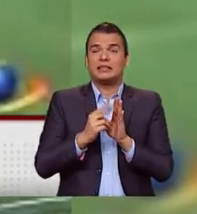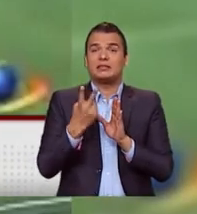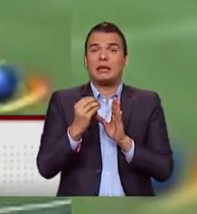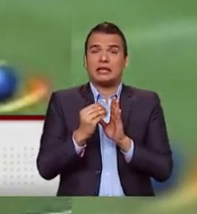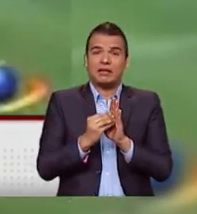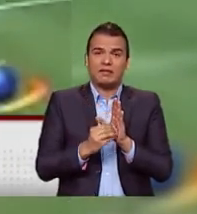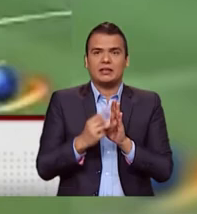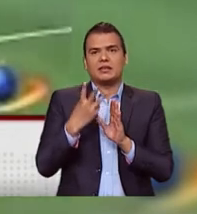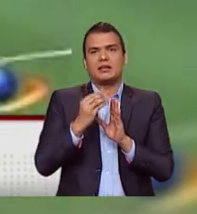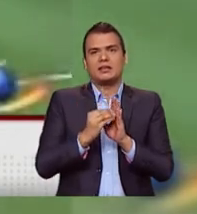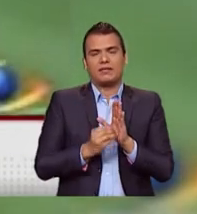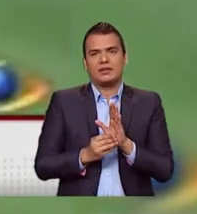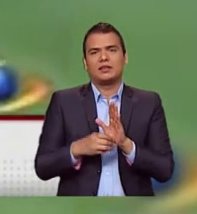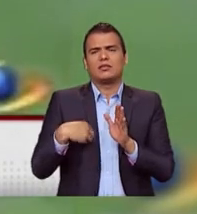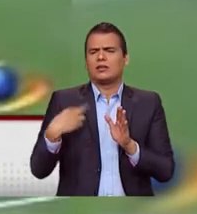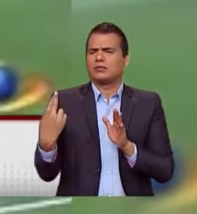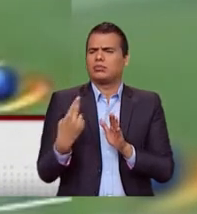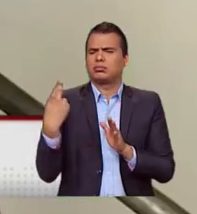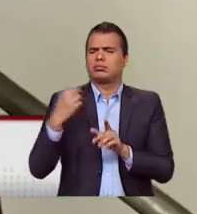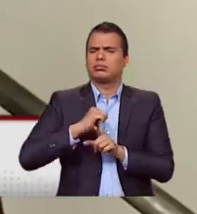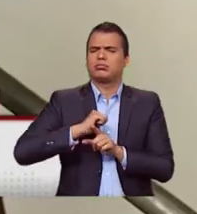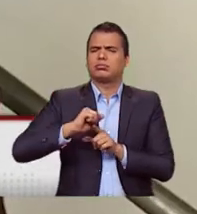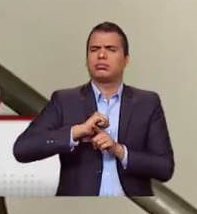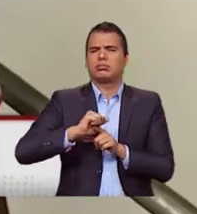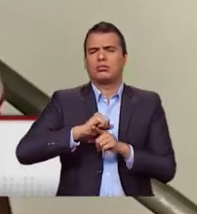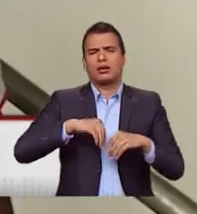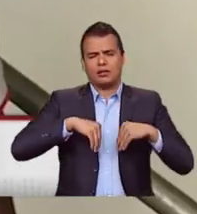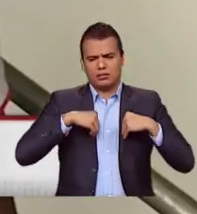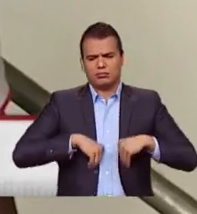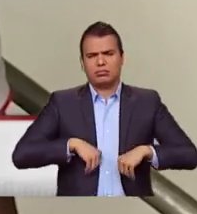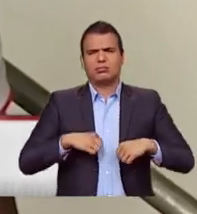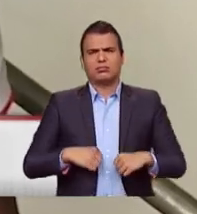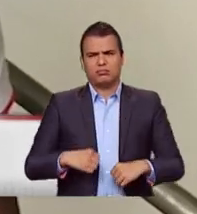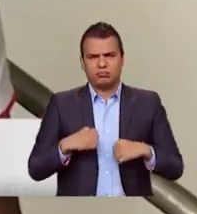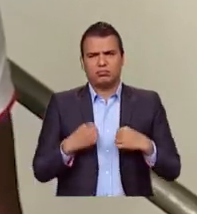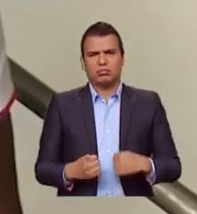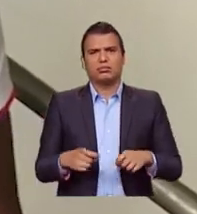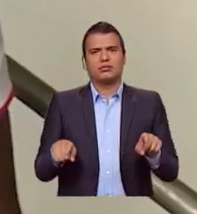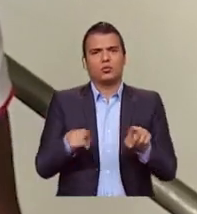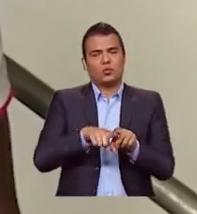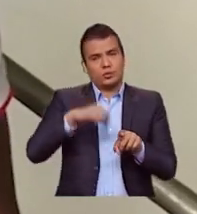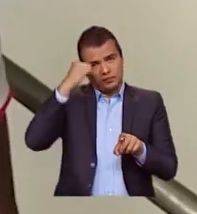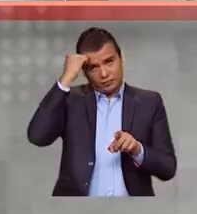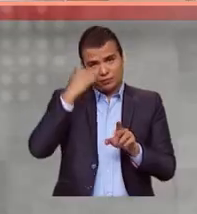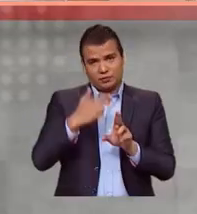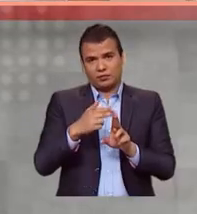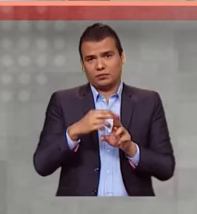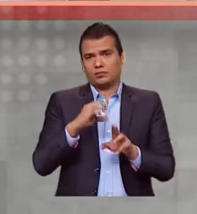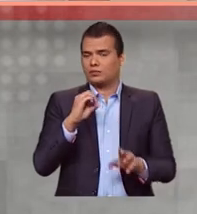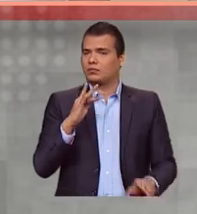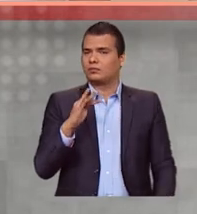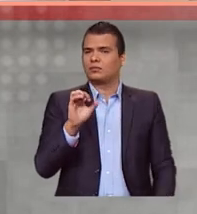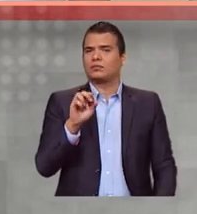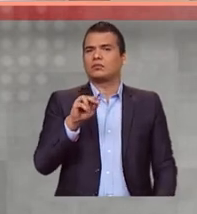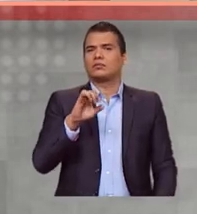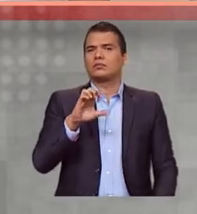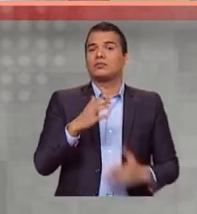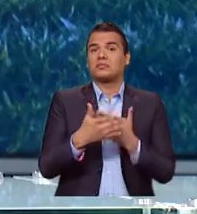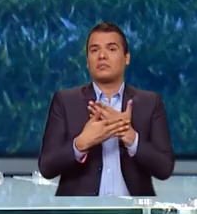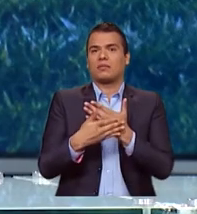Yo creo que la repetición es el maestro, como decía nuestro querido profesor Otoniel Quintana, que en paz